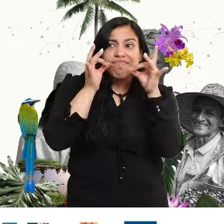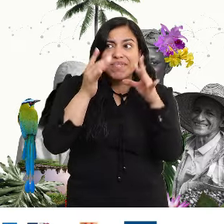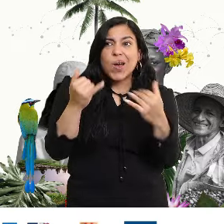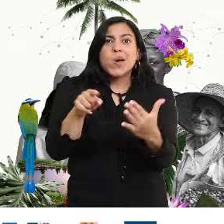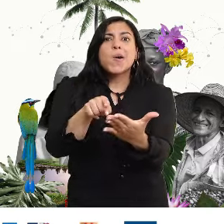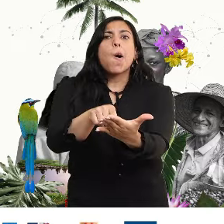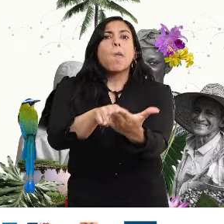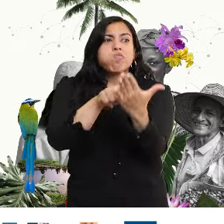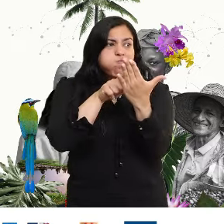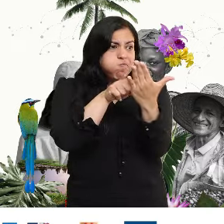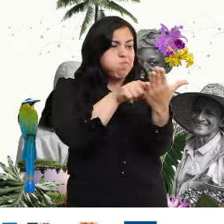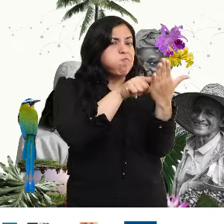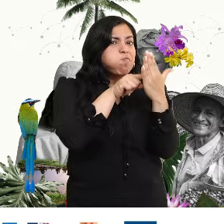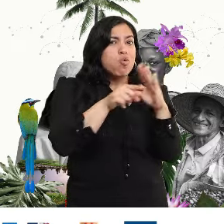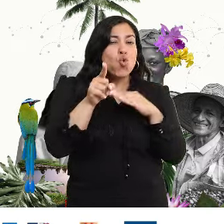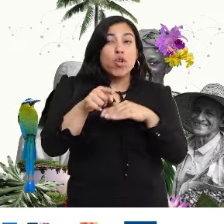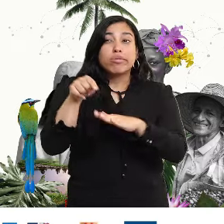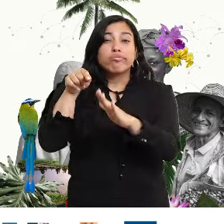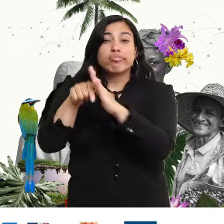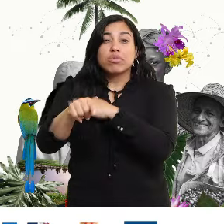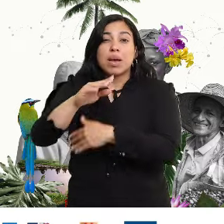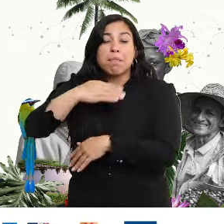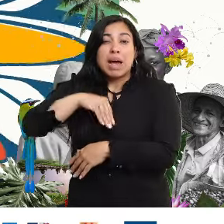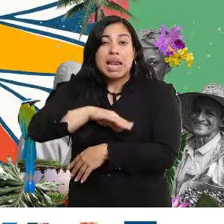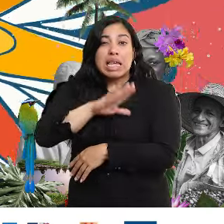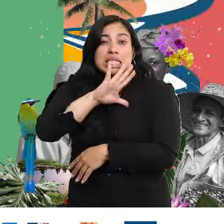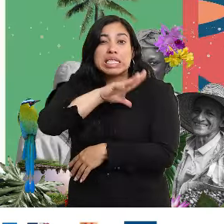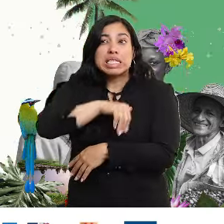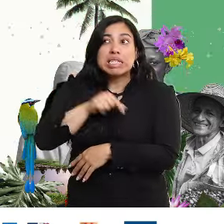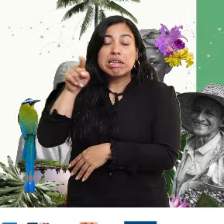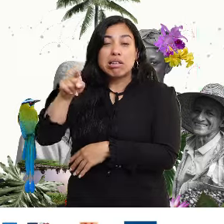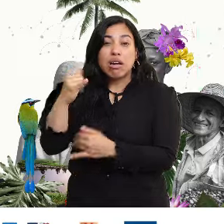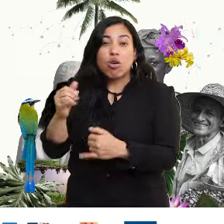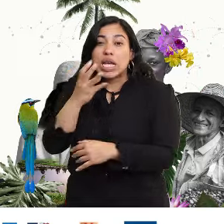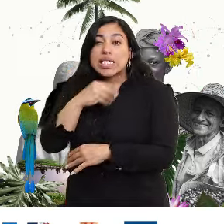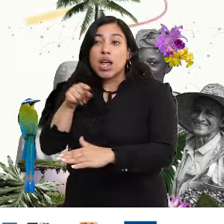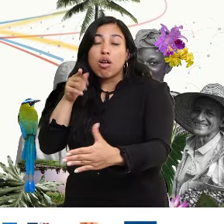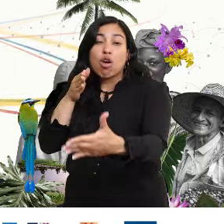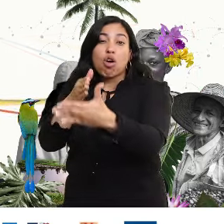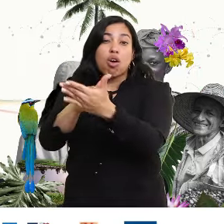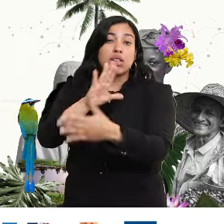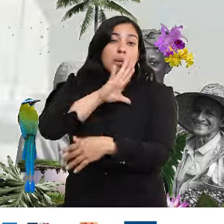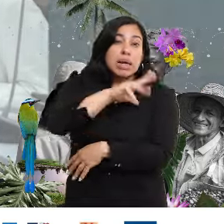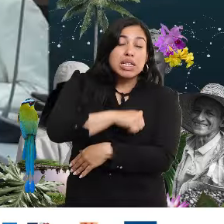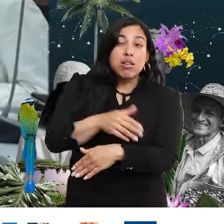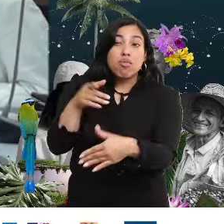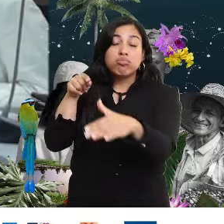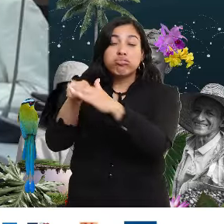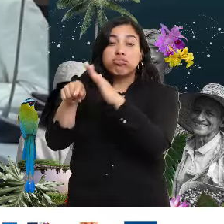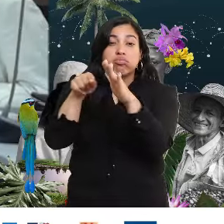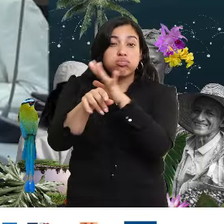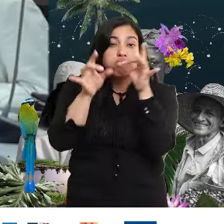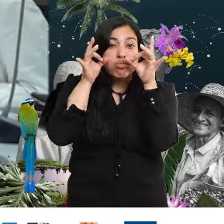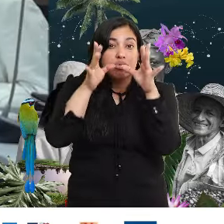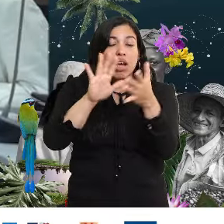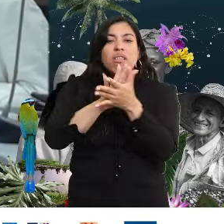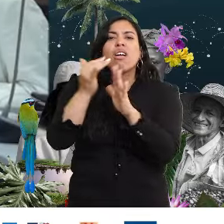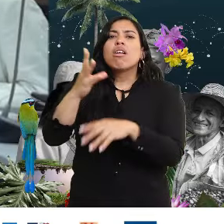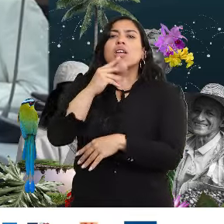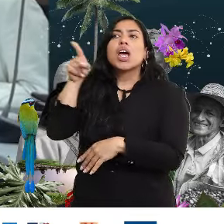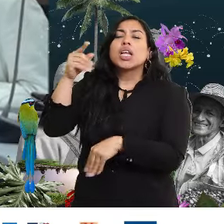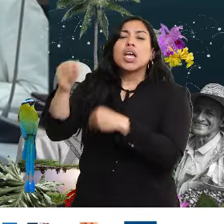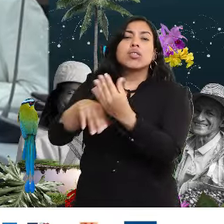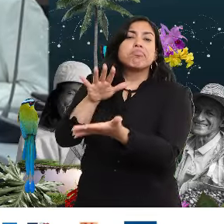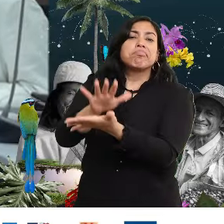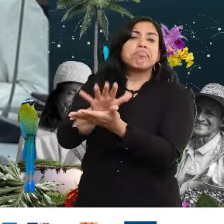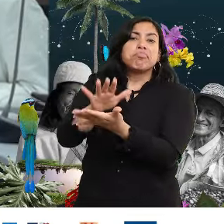hoy con el genocidio en Palestina y lo que cabe, o sea, la impunidad total